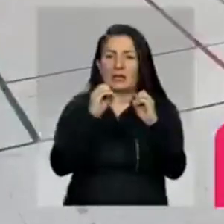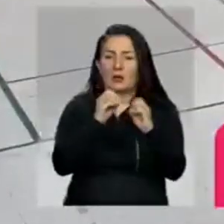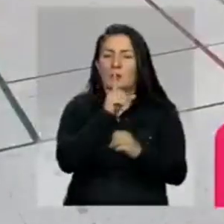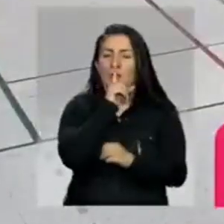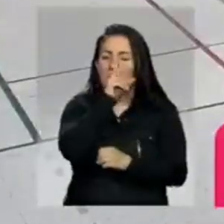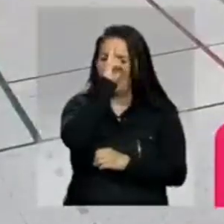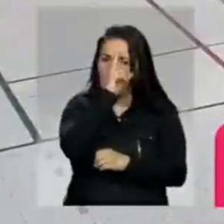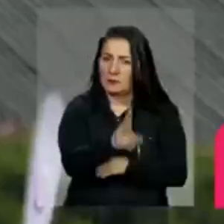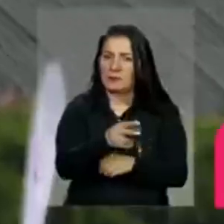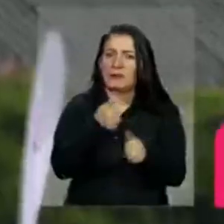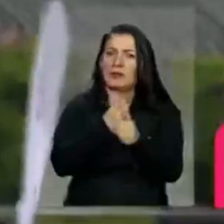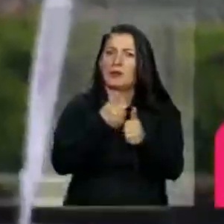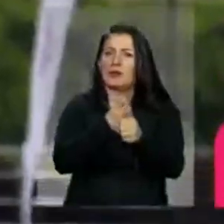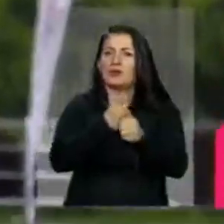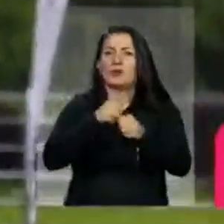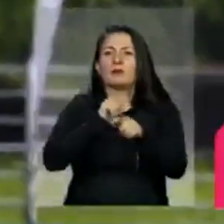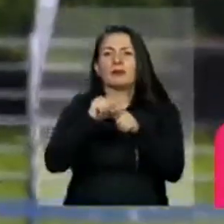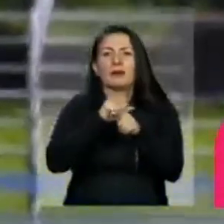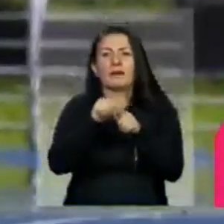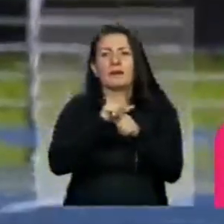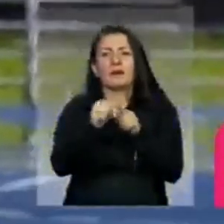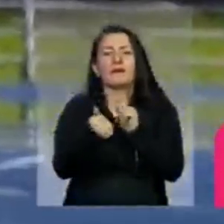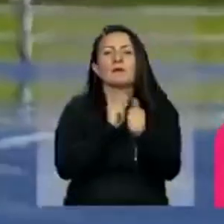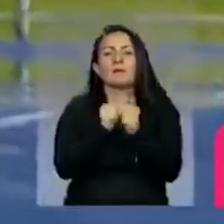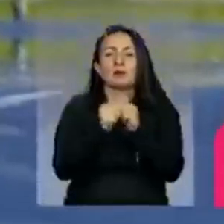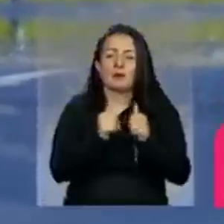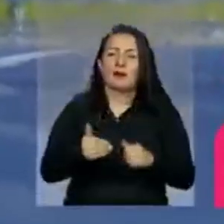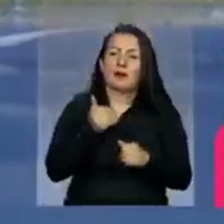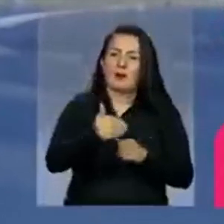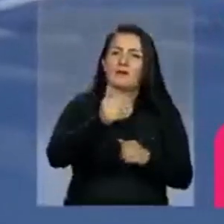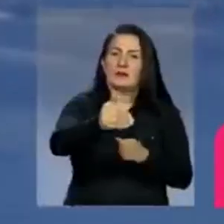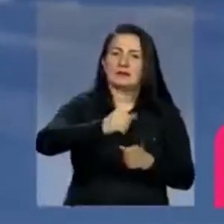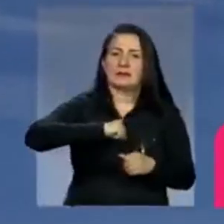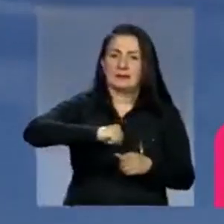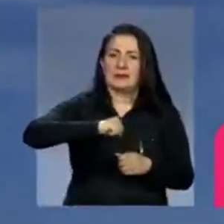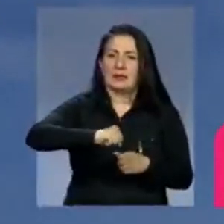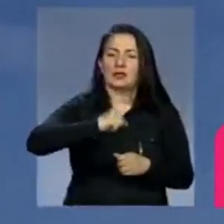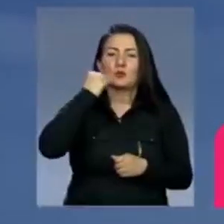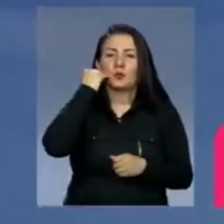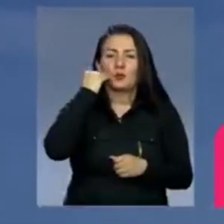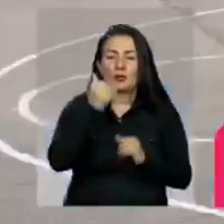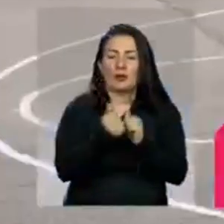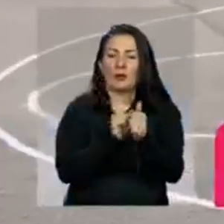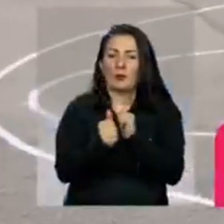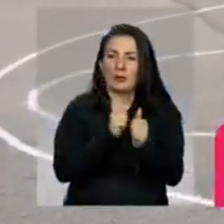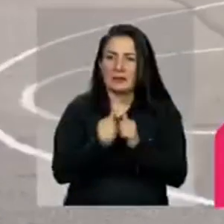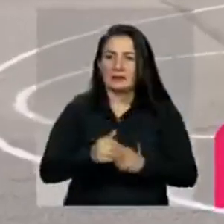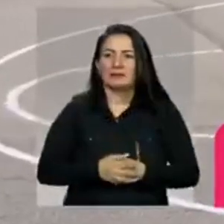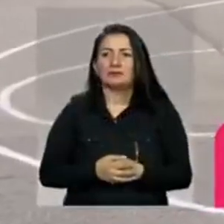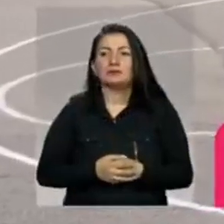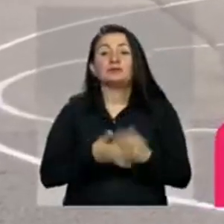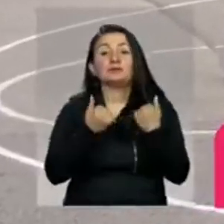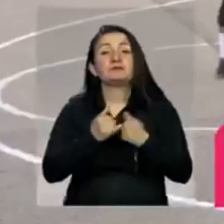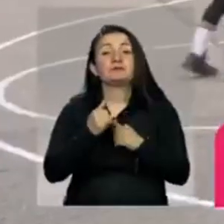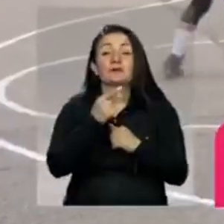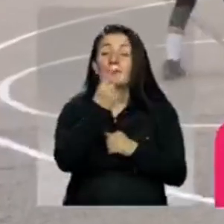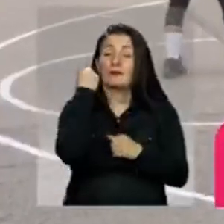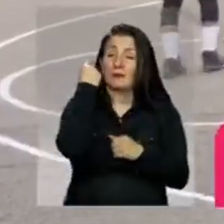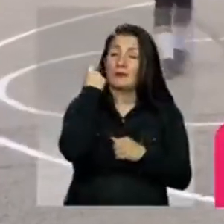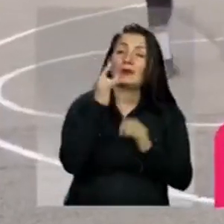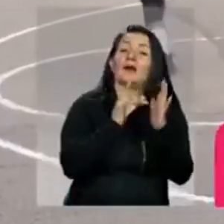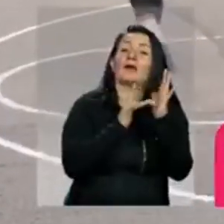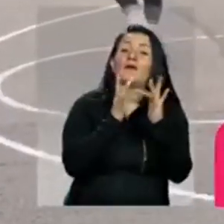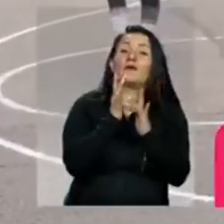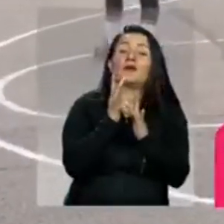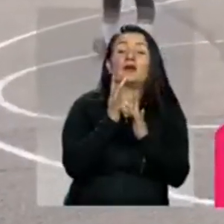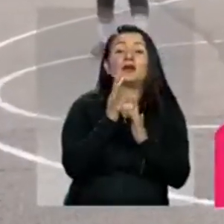acoso sexual en la práctica deportiva y se avance en la garantía de los derechos de las mujeres deportistas. En este marco, el pasado mes de abril,